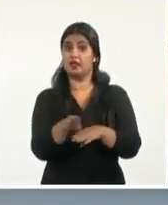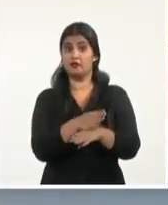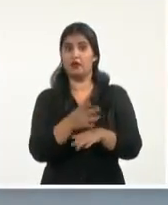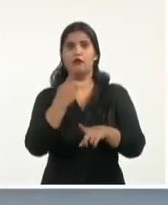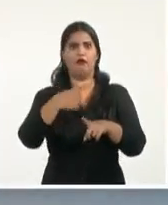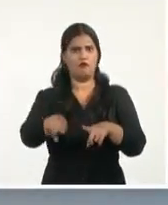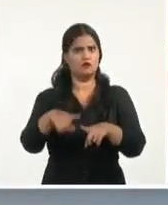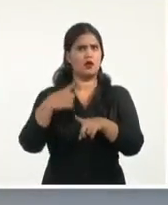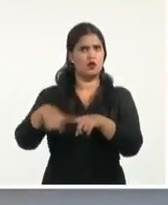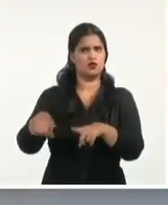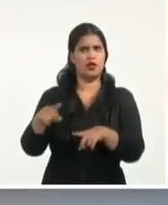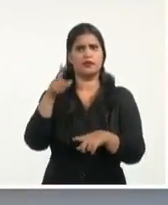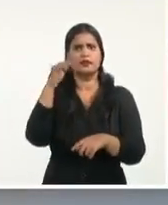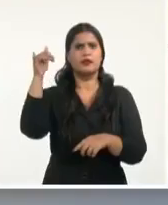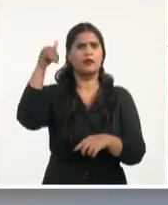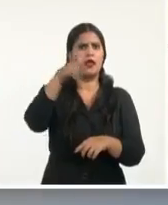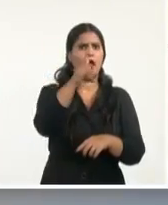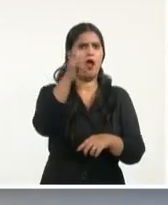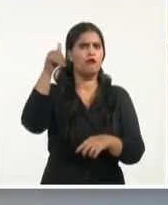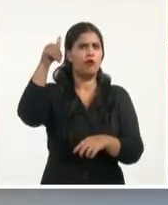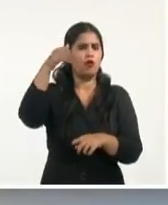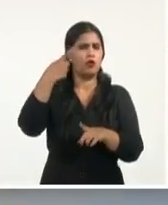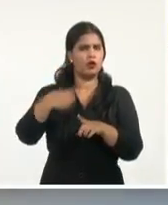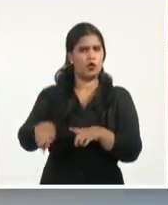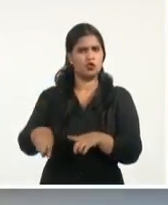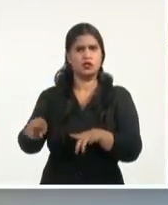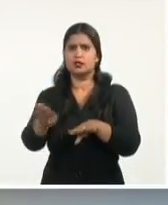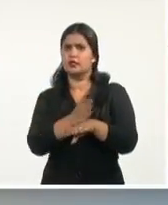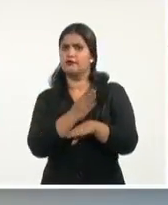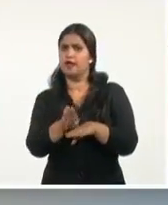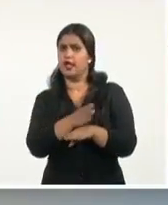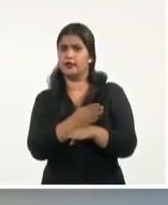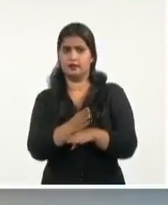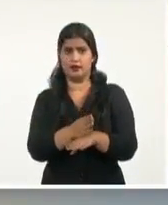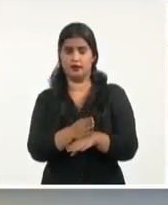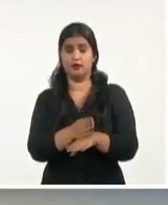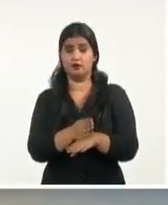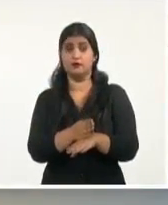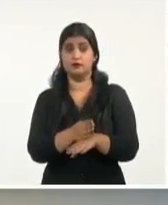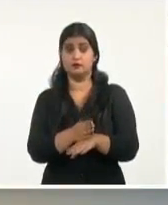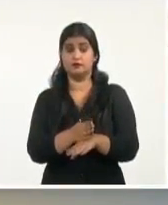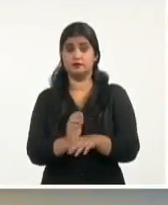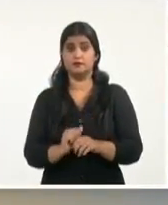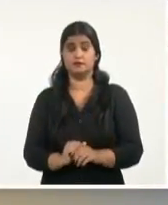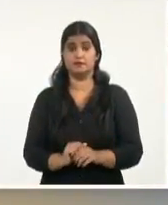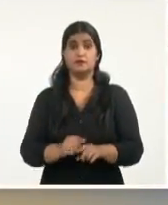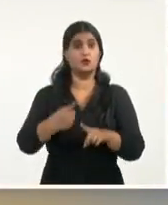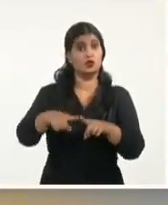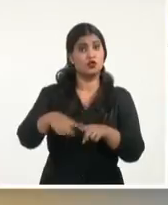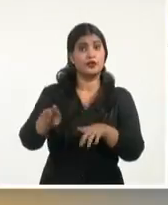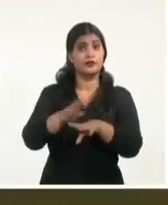aéreos, otros de operaciones terrestres y también incluso de